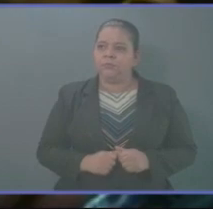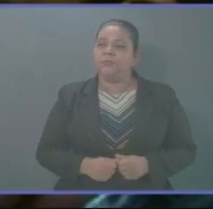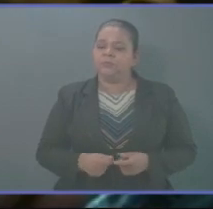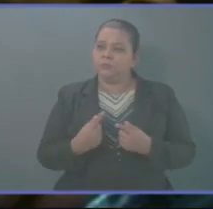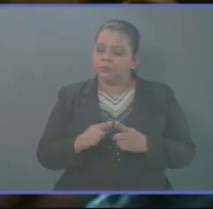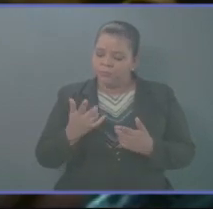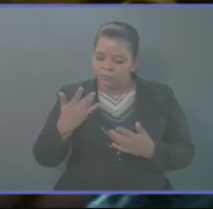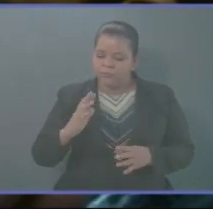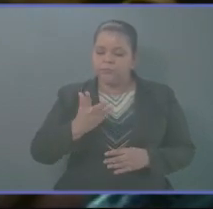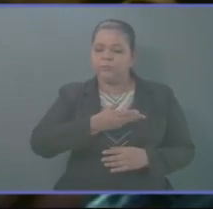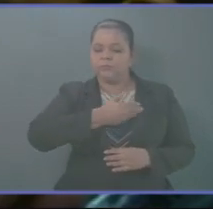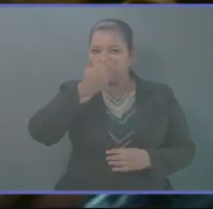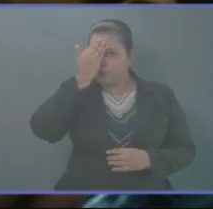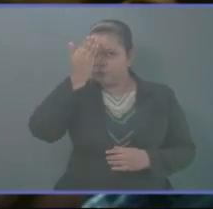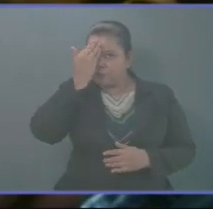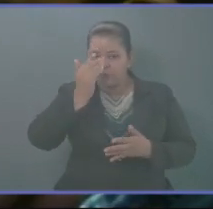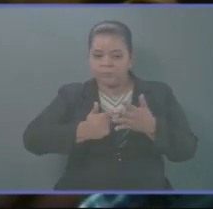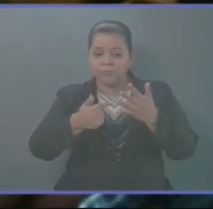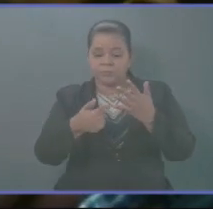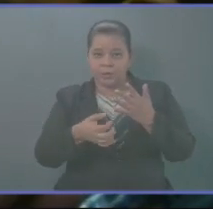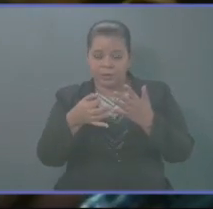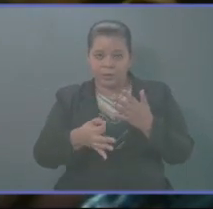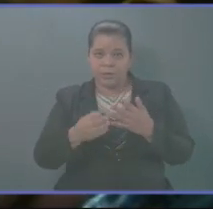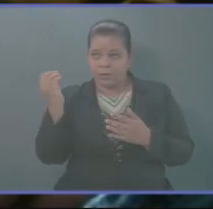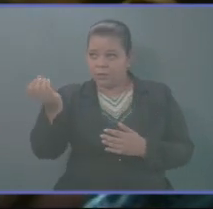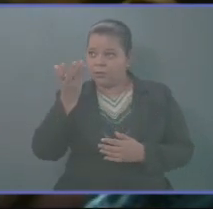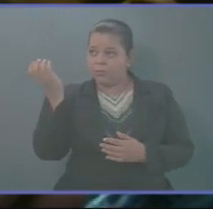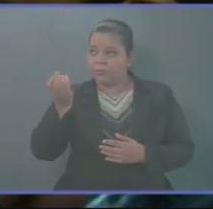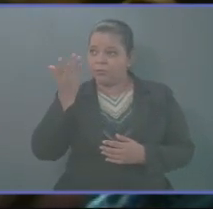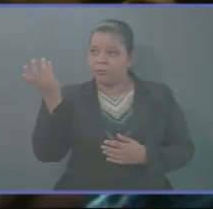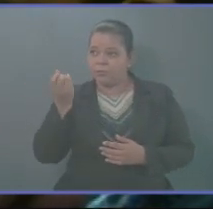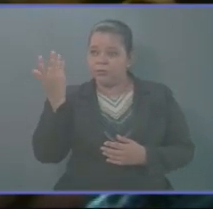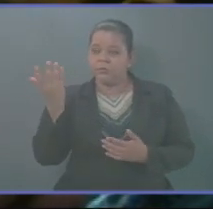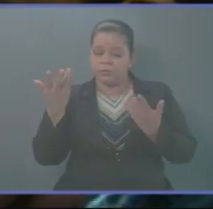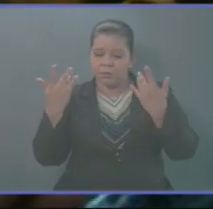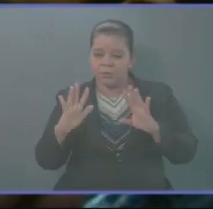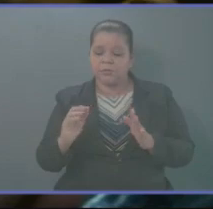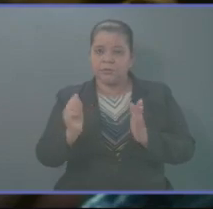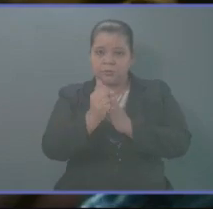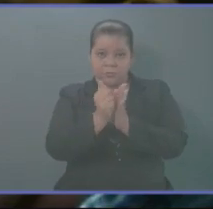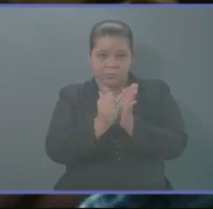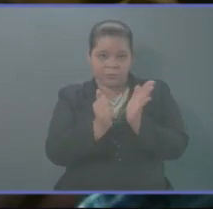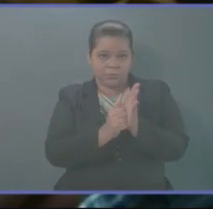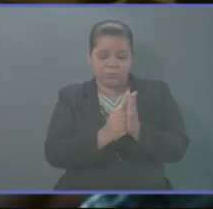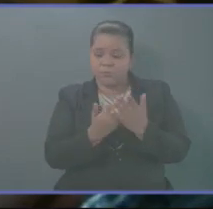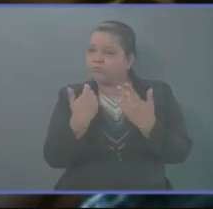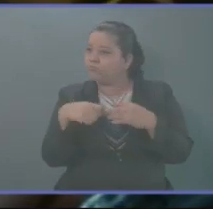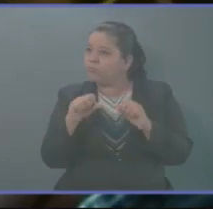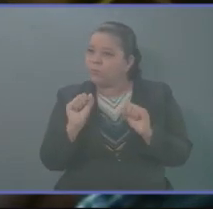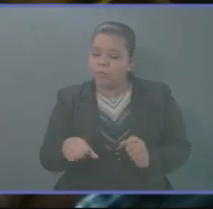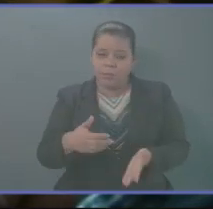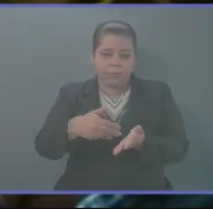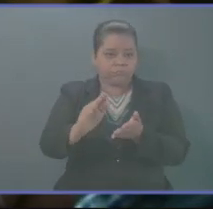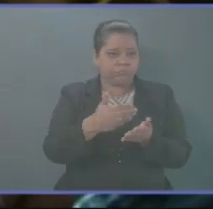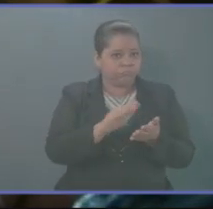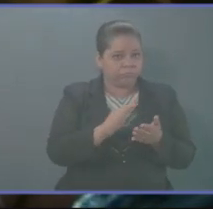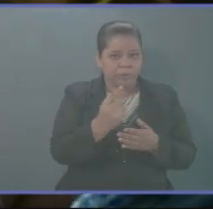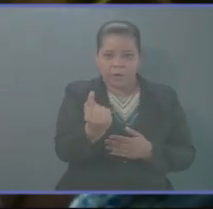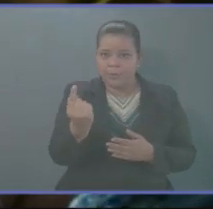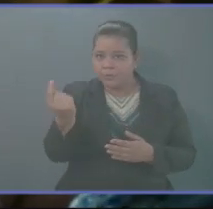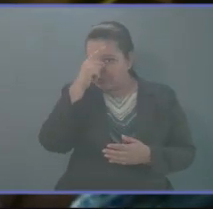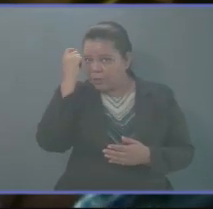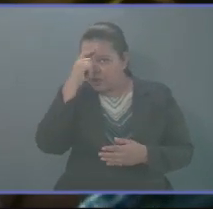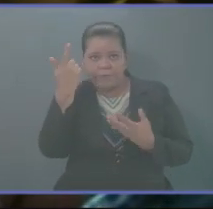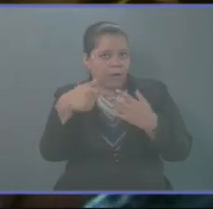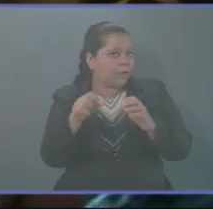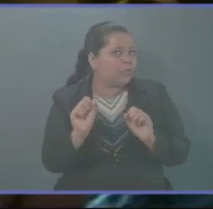Sabemos que en el tema de la ley de emergencia se estableció en un artículo que no pueden ser despedidos los trabajadores y